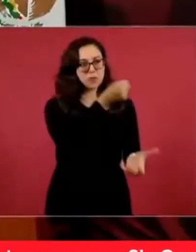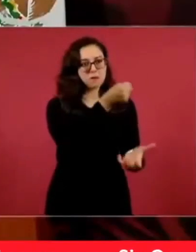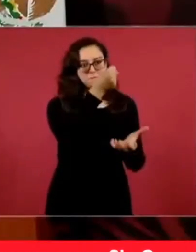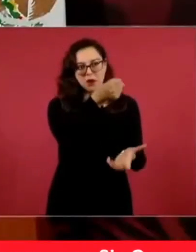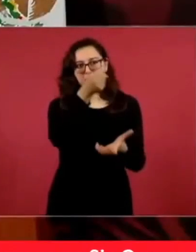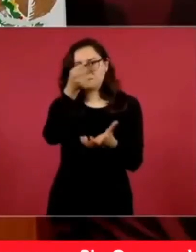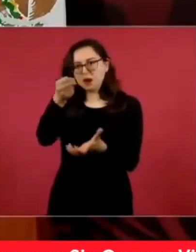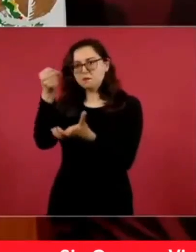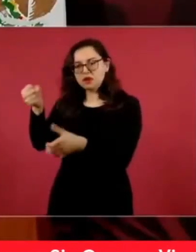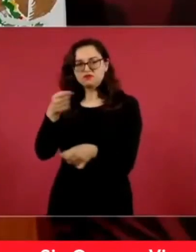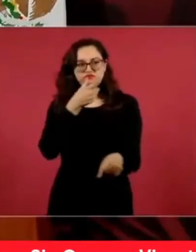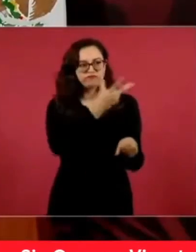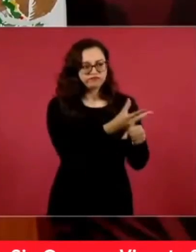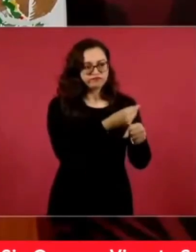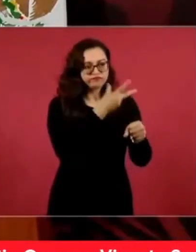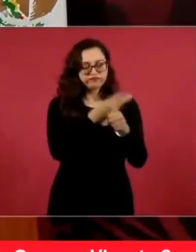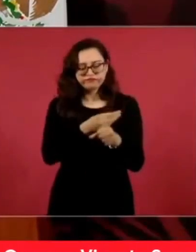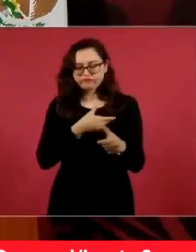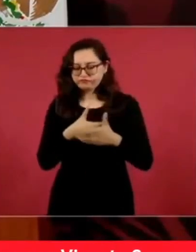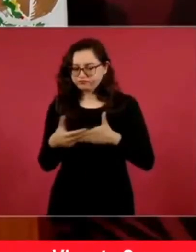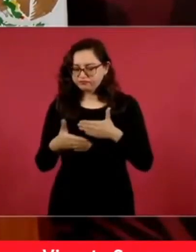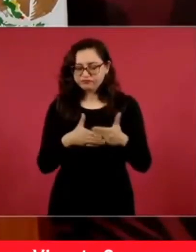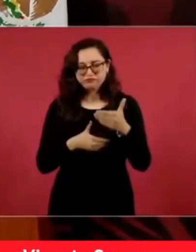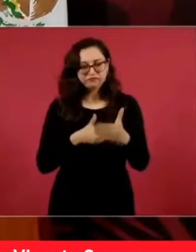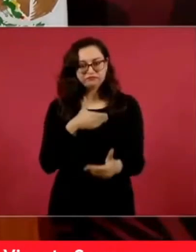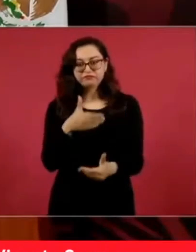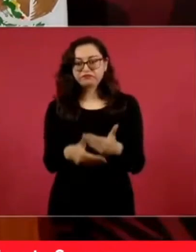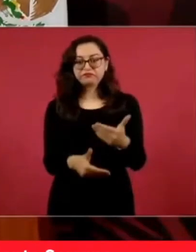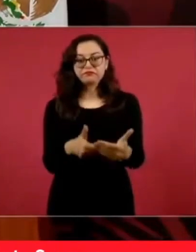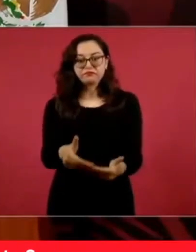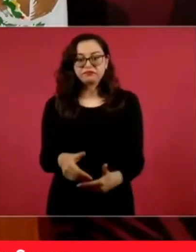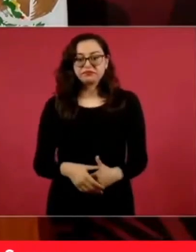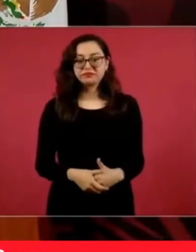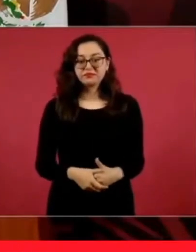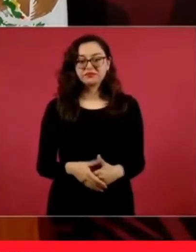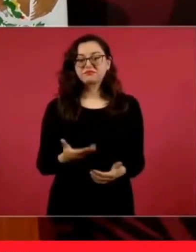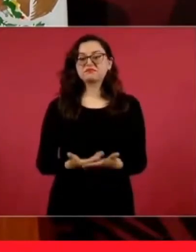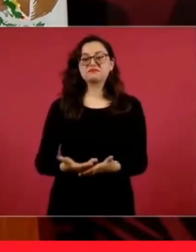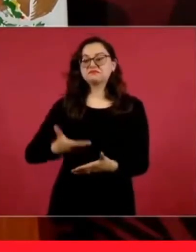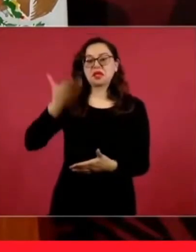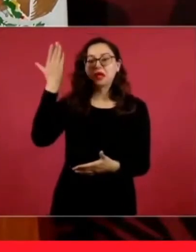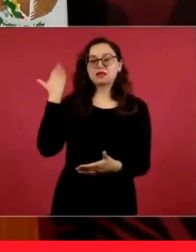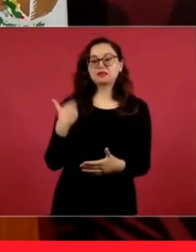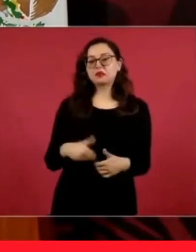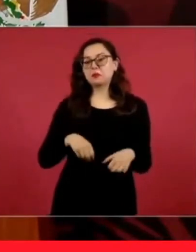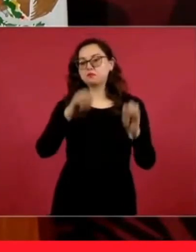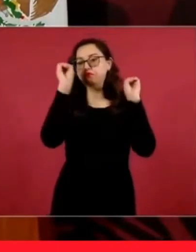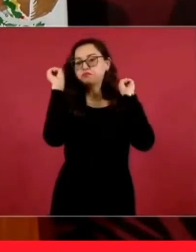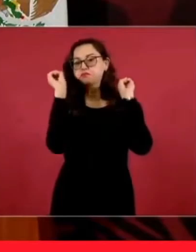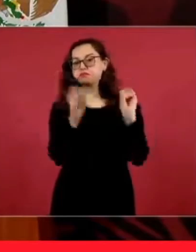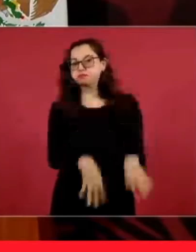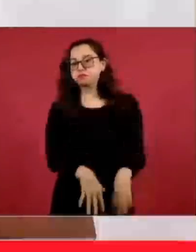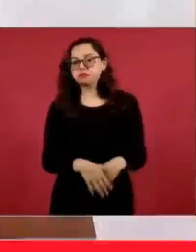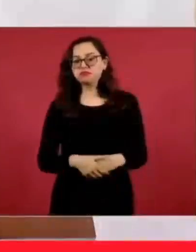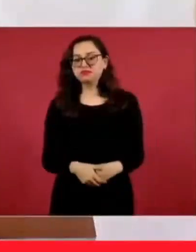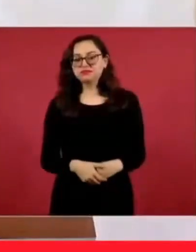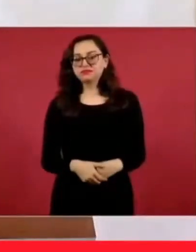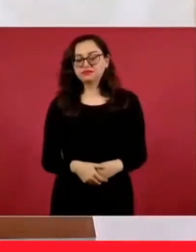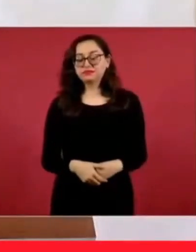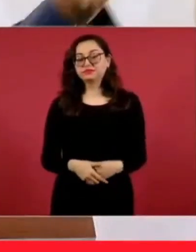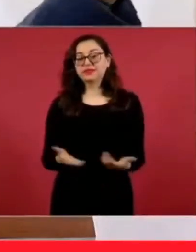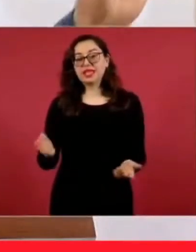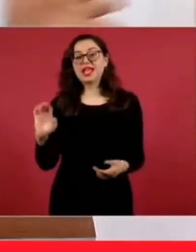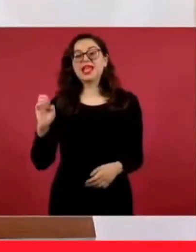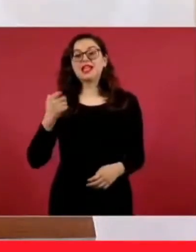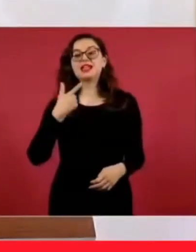para mantenimiento, que no tenían, porque la idea era de que se convirtieran en chatarra y